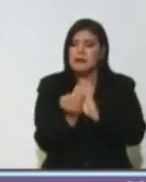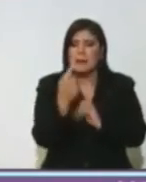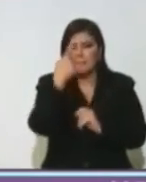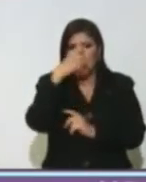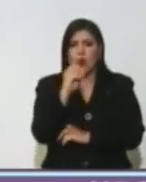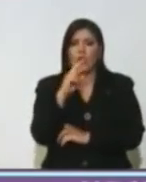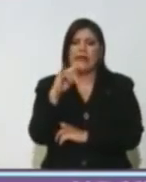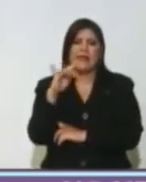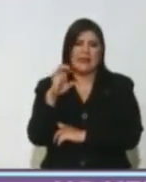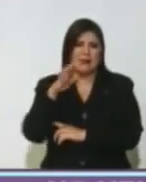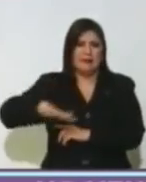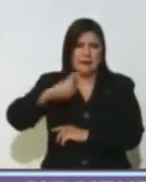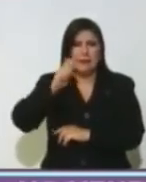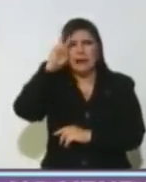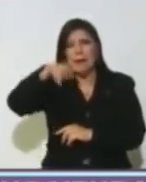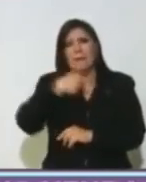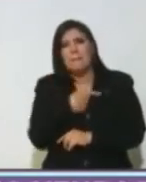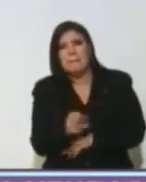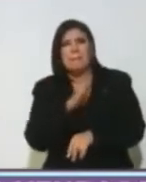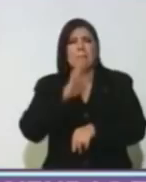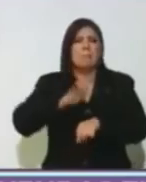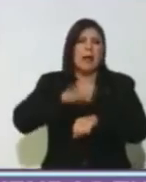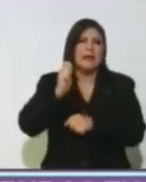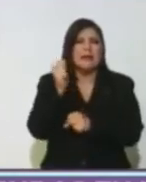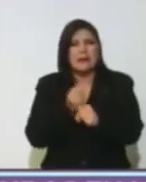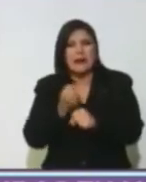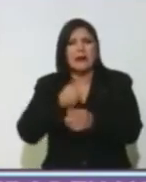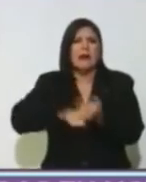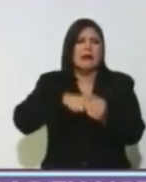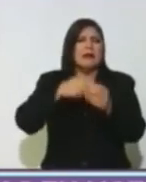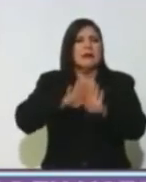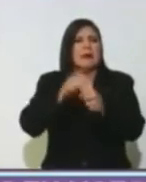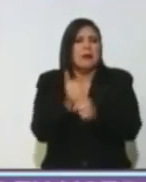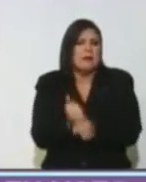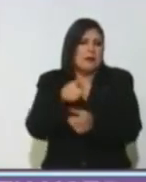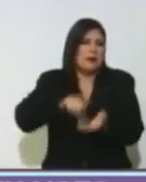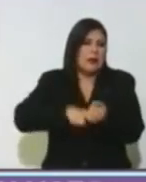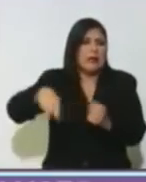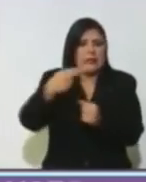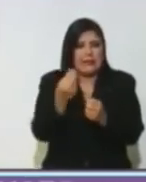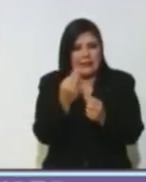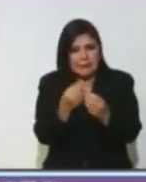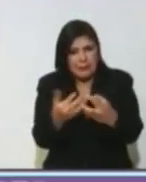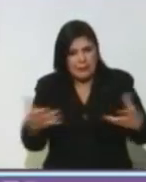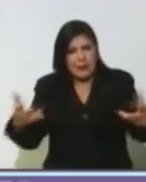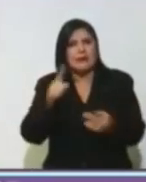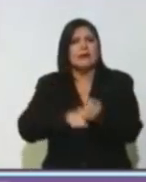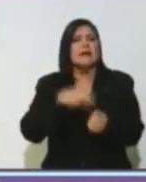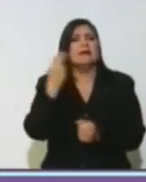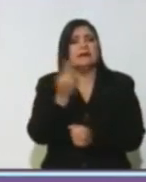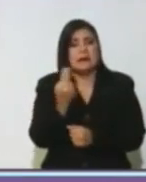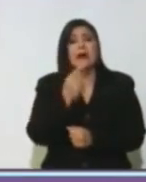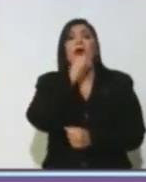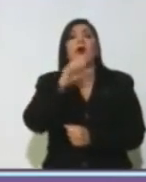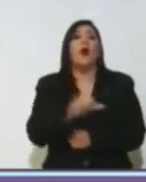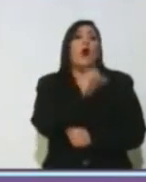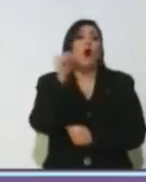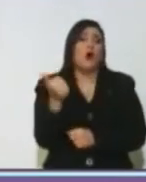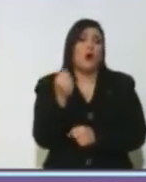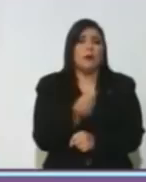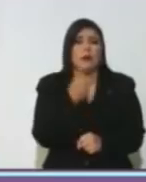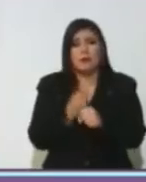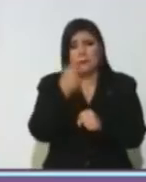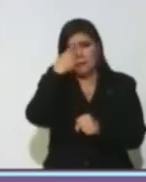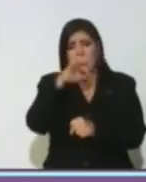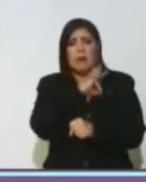de la ciudad que es una de las zonas más pobres más lastimadas y que más desarrollo requiere y otra gran oportunidad que nos da esta reubicación